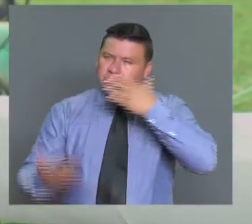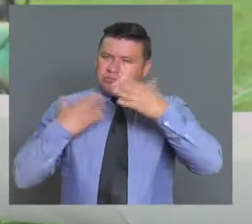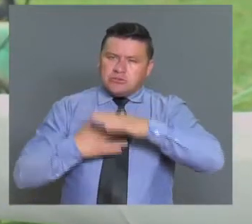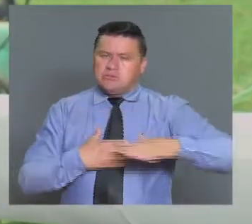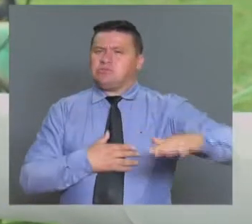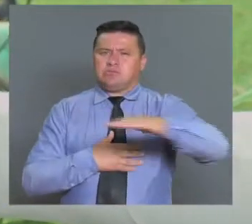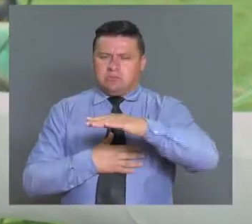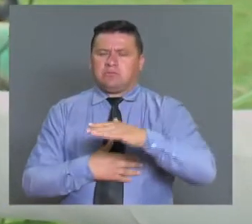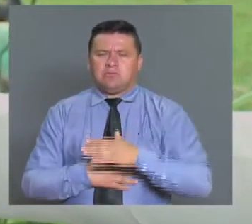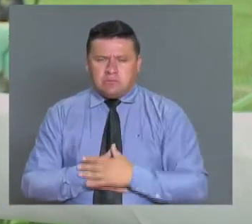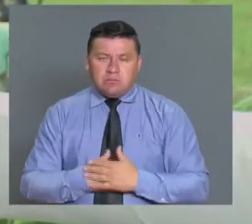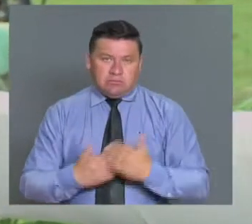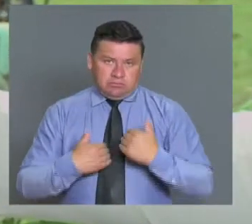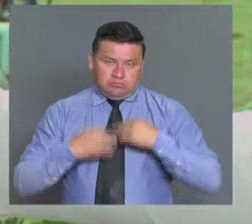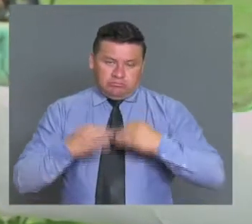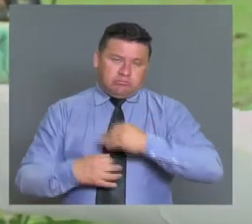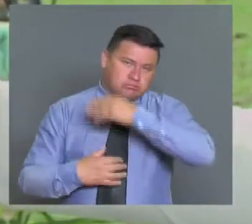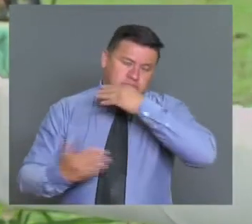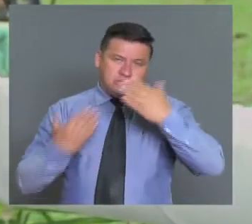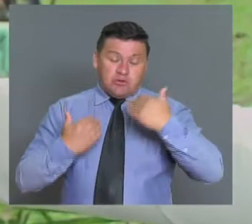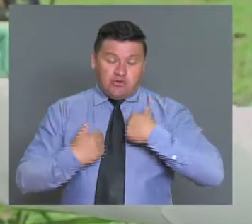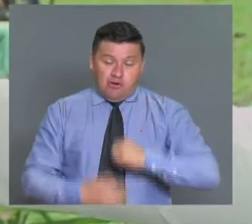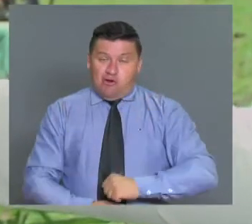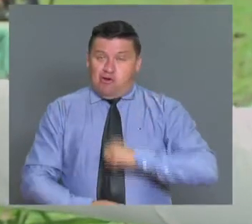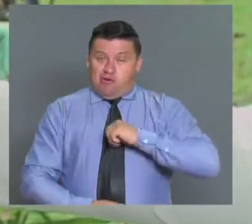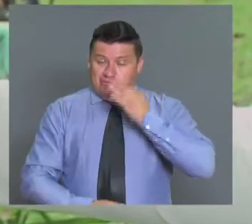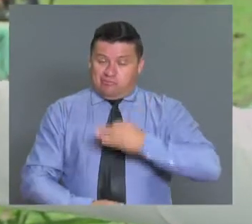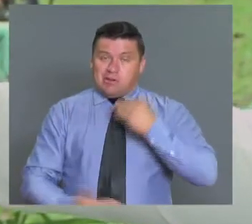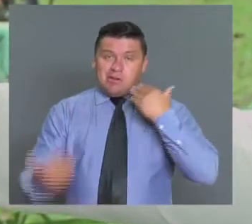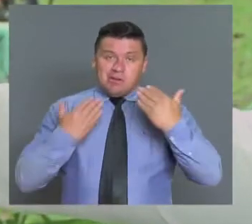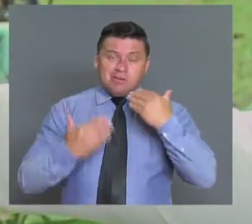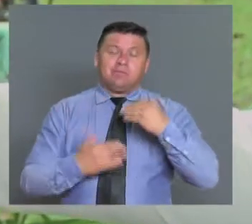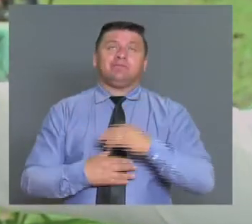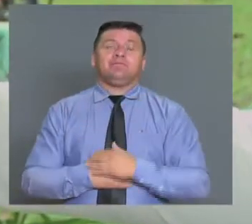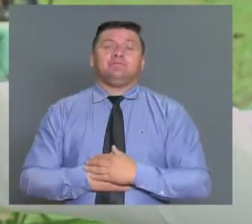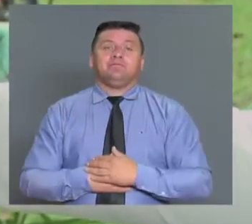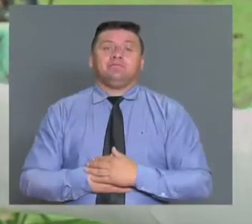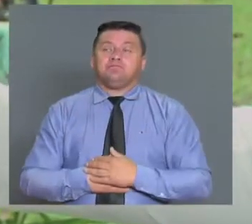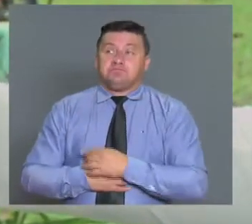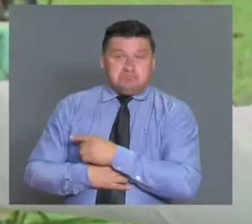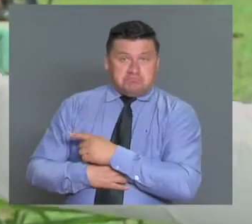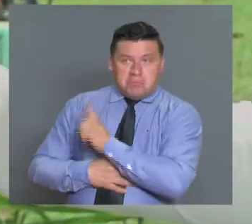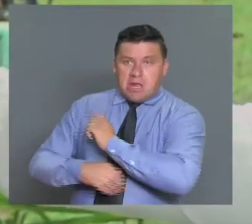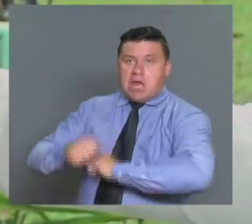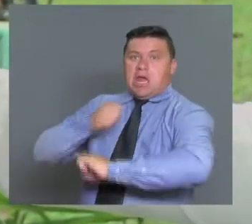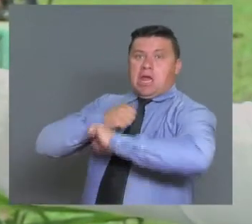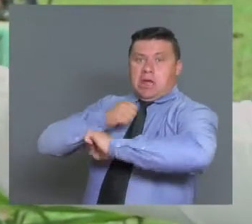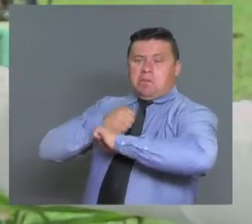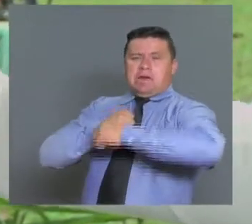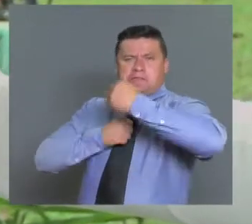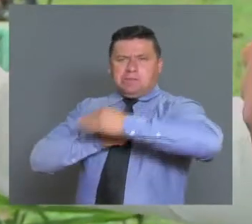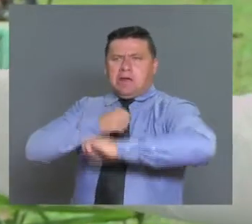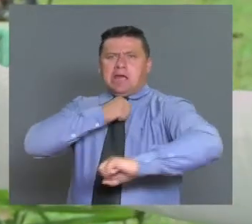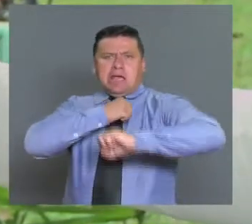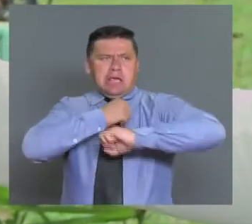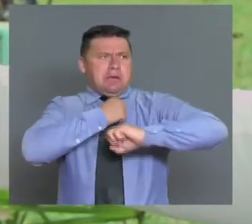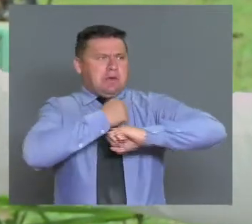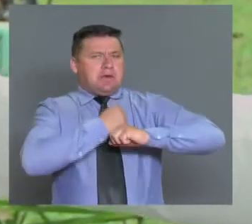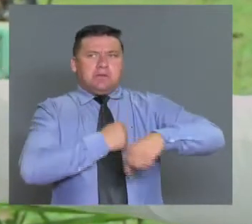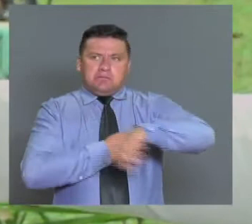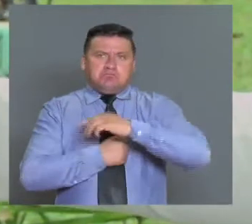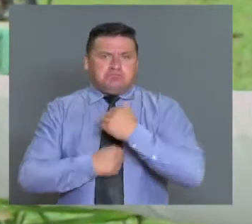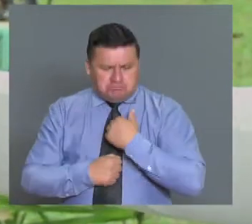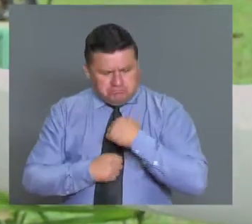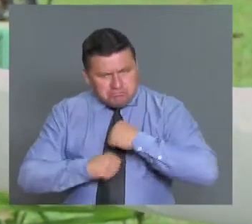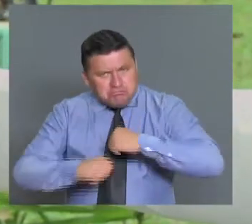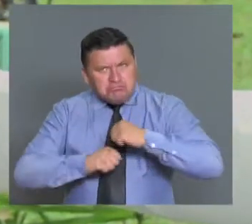todos, yo soy del campo, orgullosamente campesina, y pues ellos me apoyan, desde siempre me han apoyado y me dicen